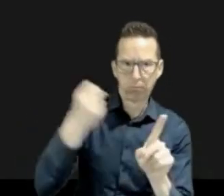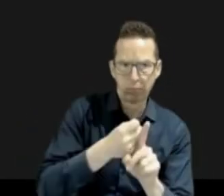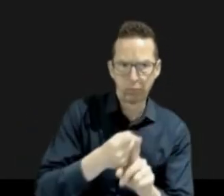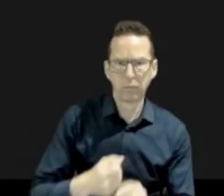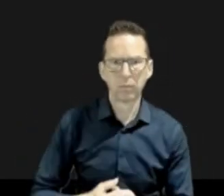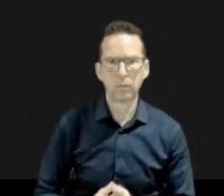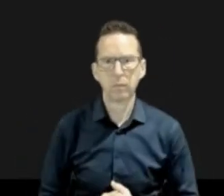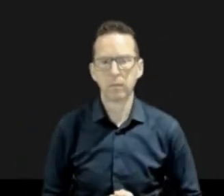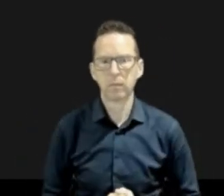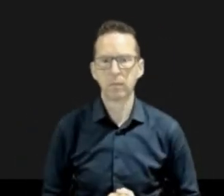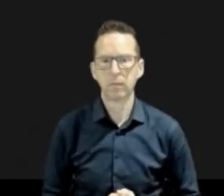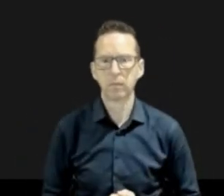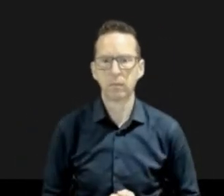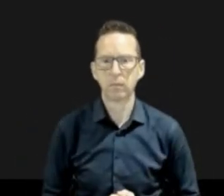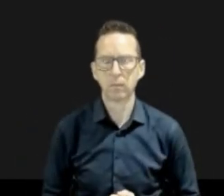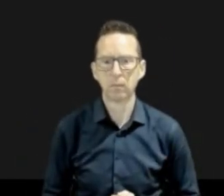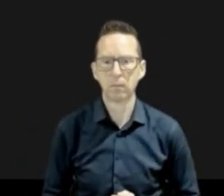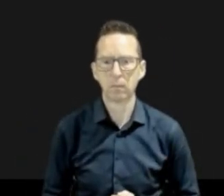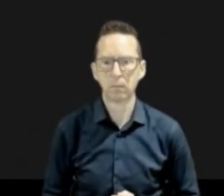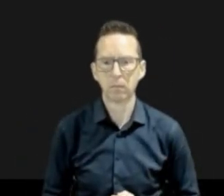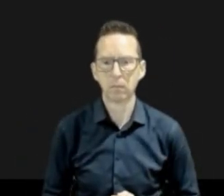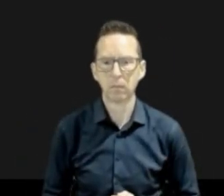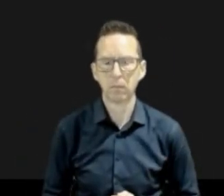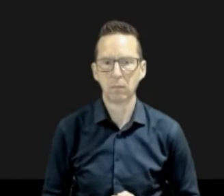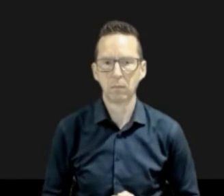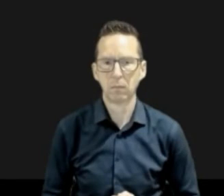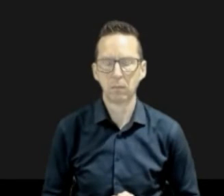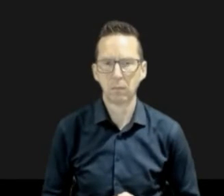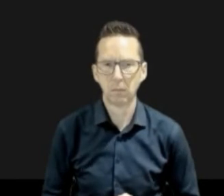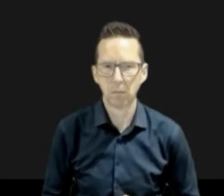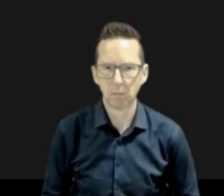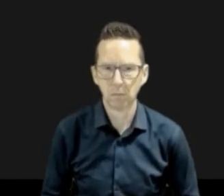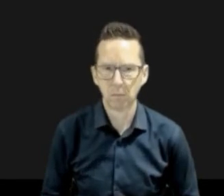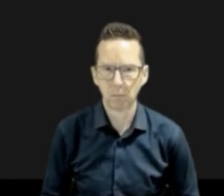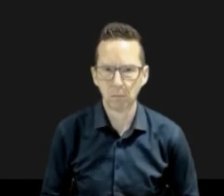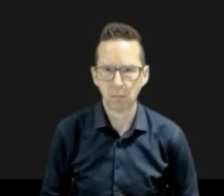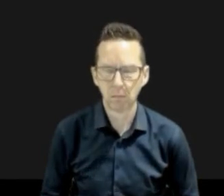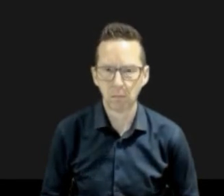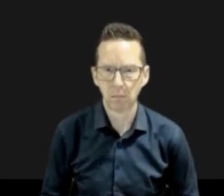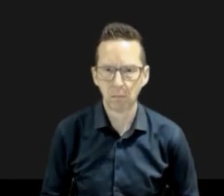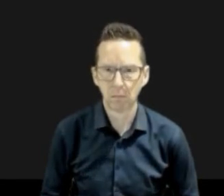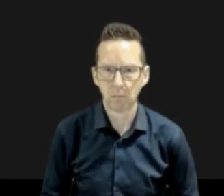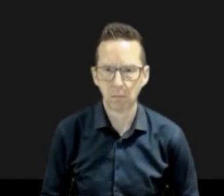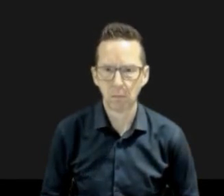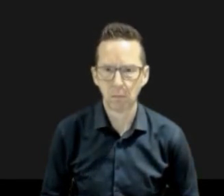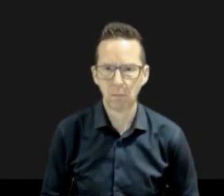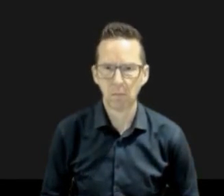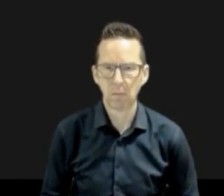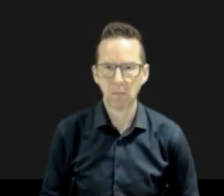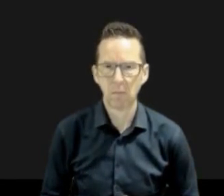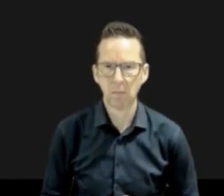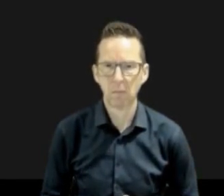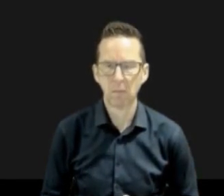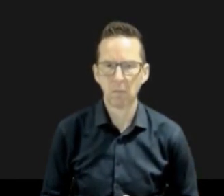una de esas amenazas se define claramente en una publicación adicional al informe